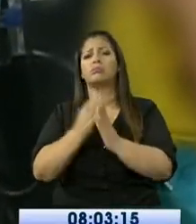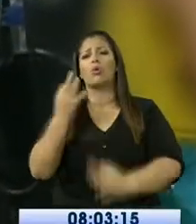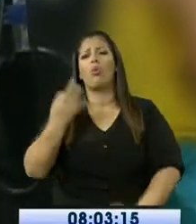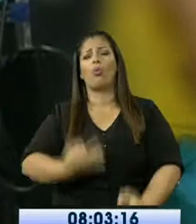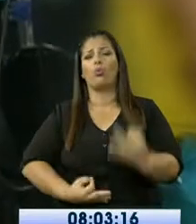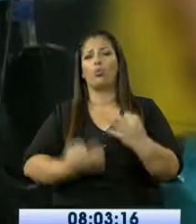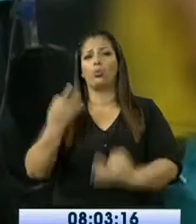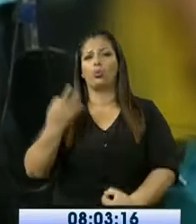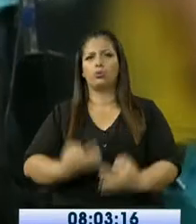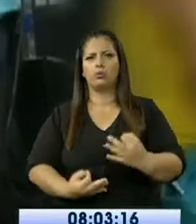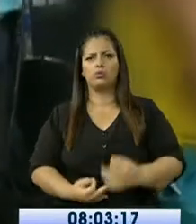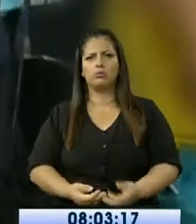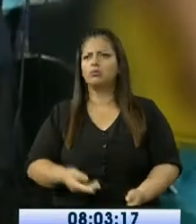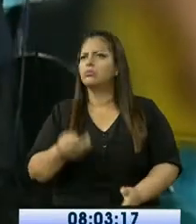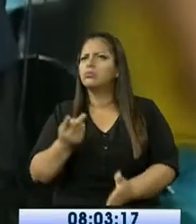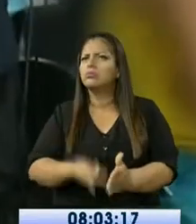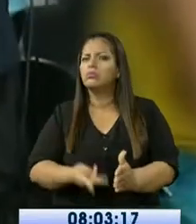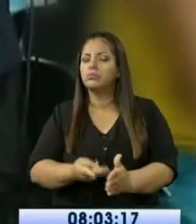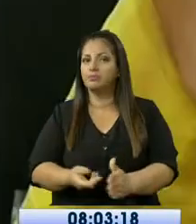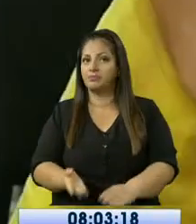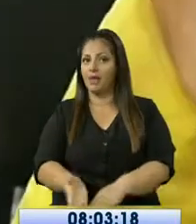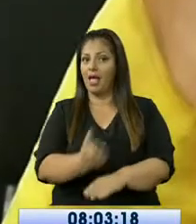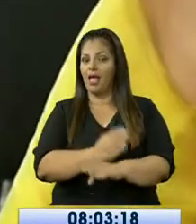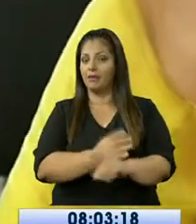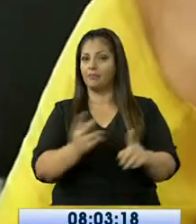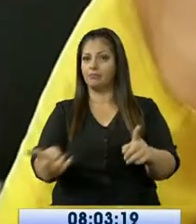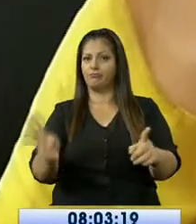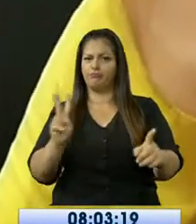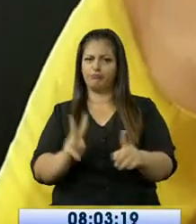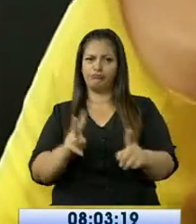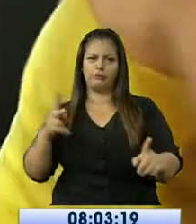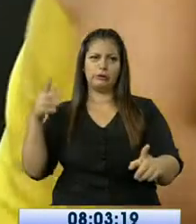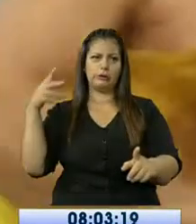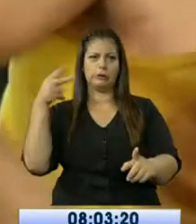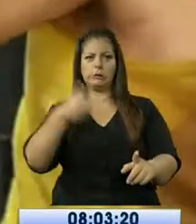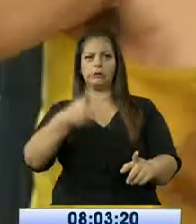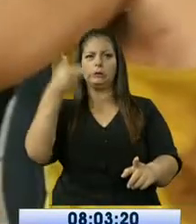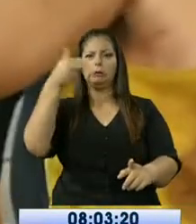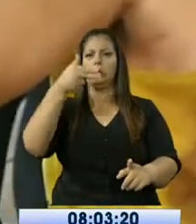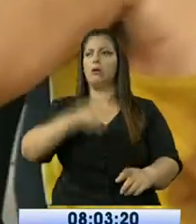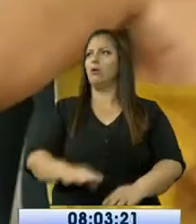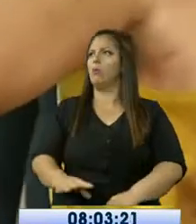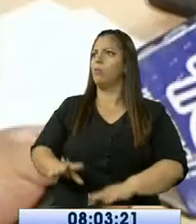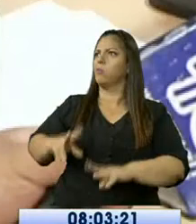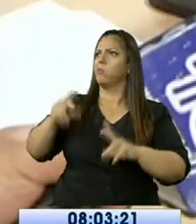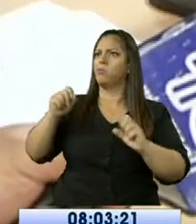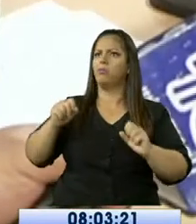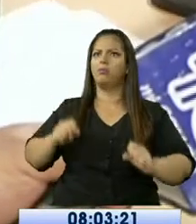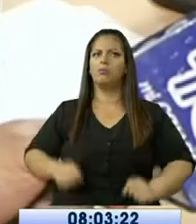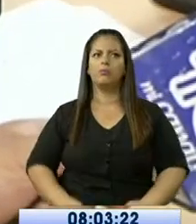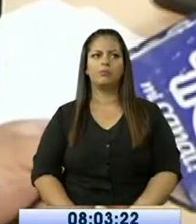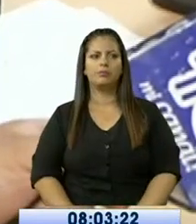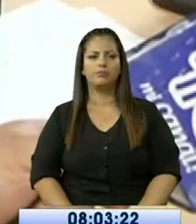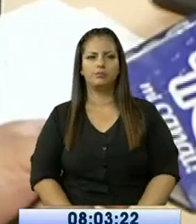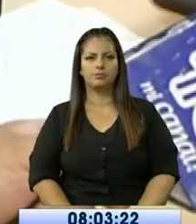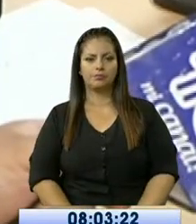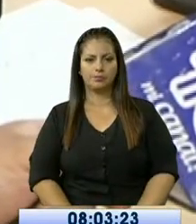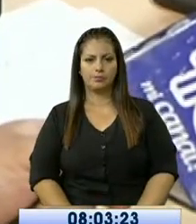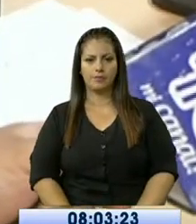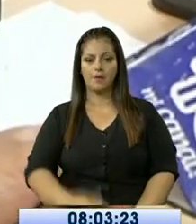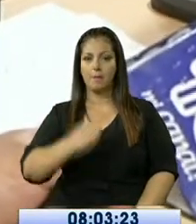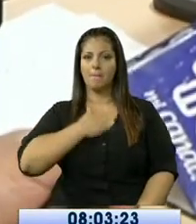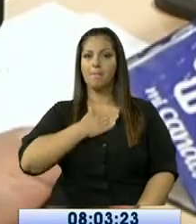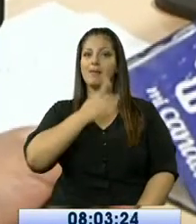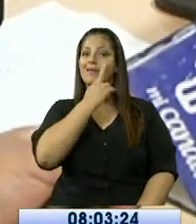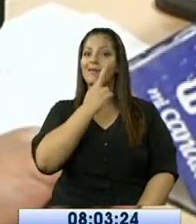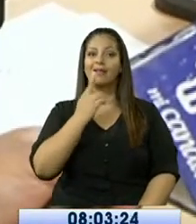atrás, se enfrentó a supuestos delincuentes que pretendieron asaltar a su clientela. Y ahí viene y se saca el revólver. Ya cuando acordó